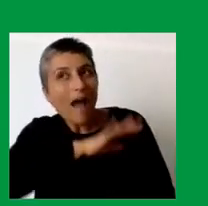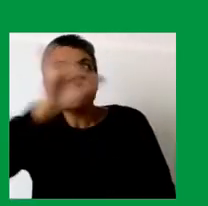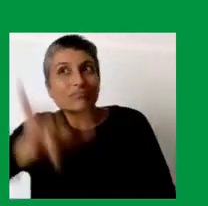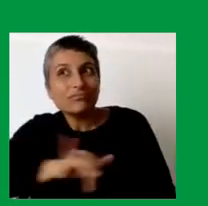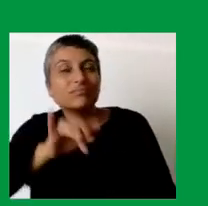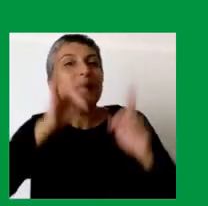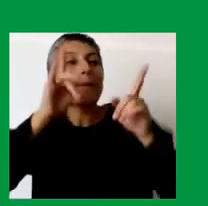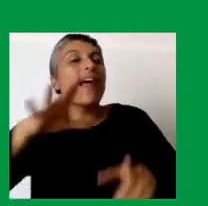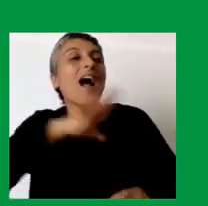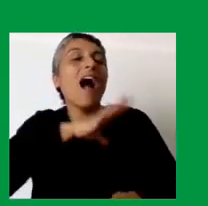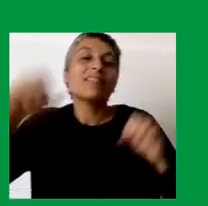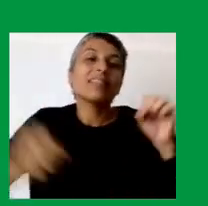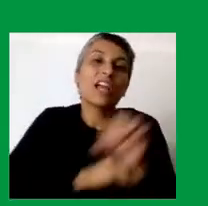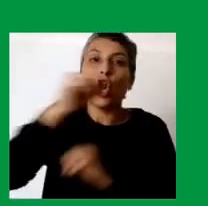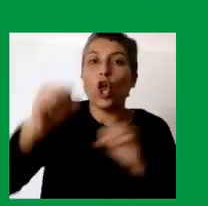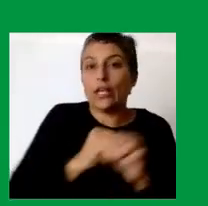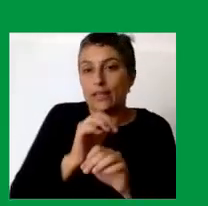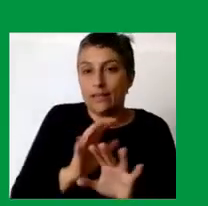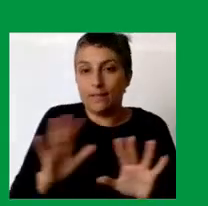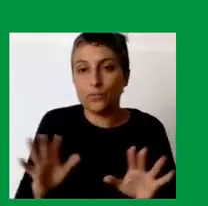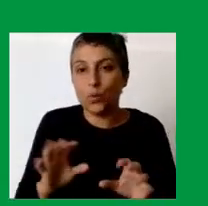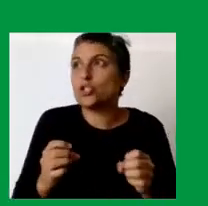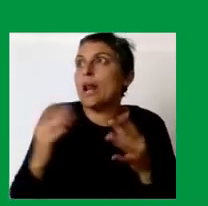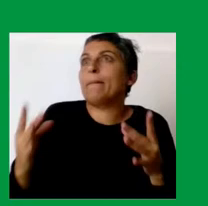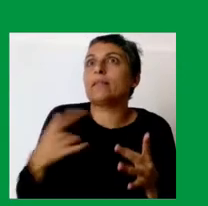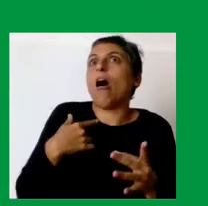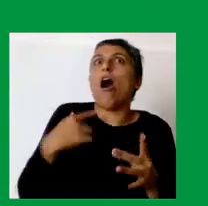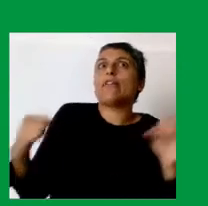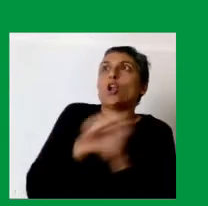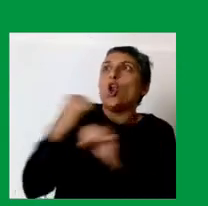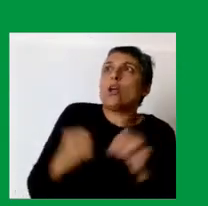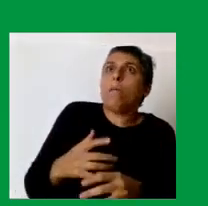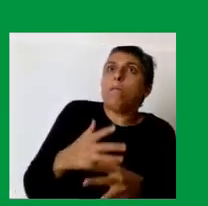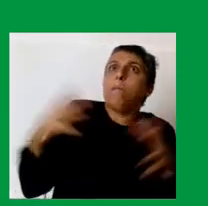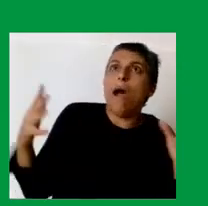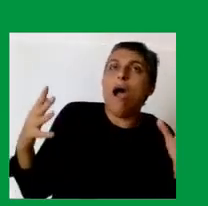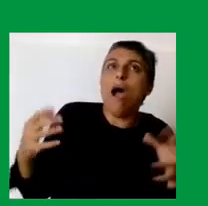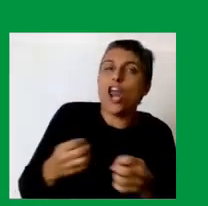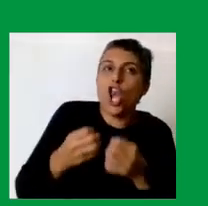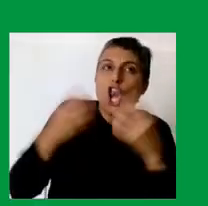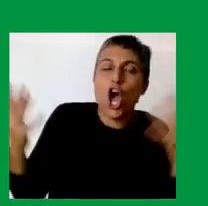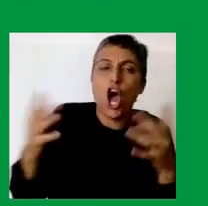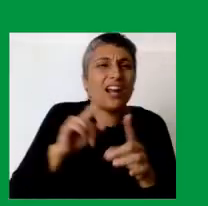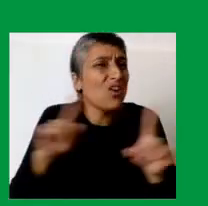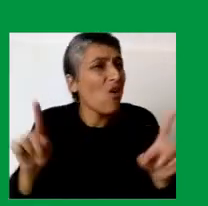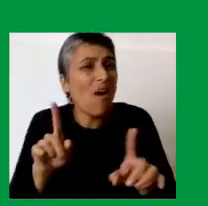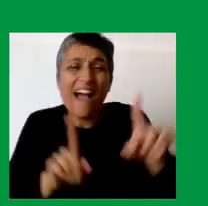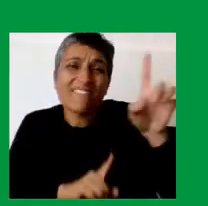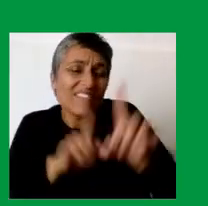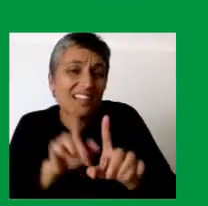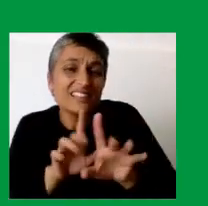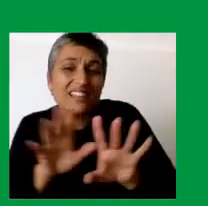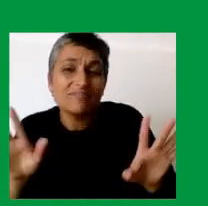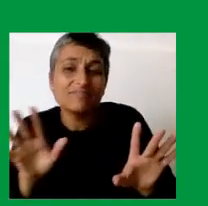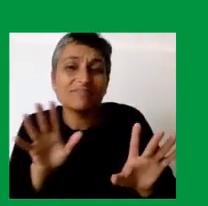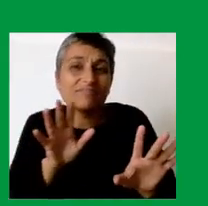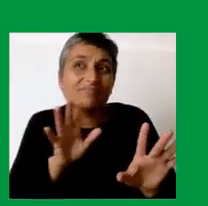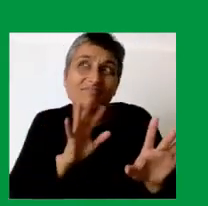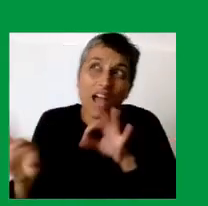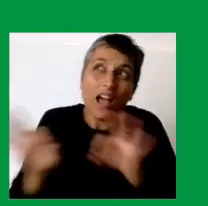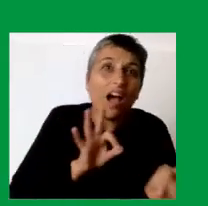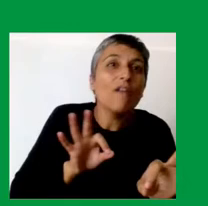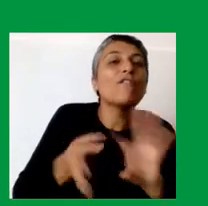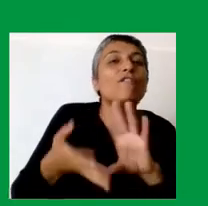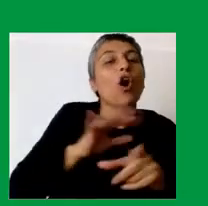tecnología, que la tecnología no siempre tiene que ser, como decimos, un hardware, un fierro, ¿no? Es una forma de contar